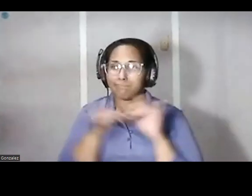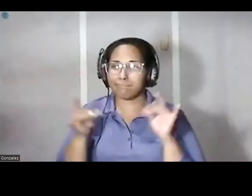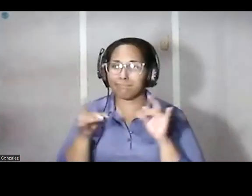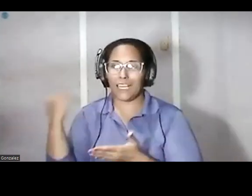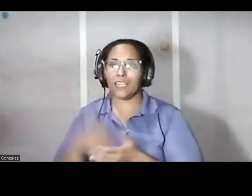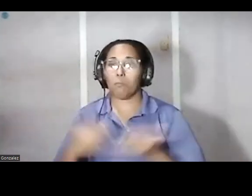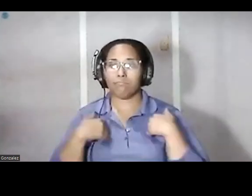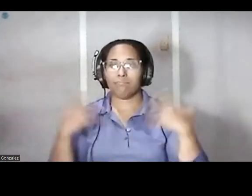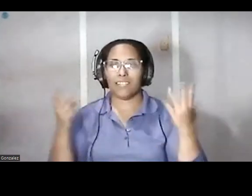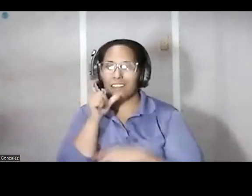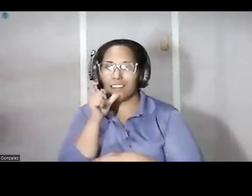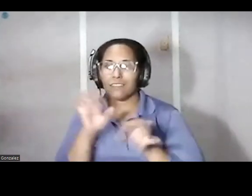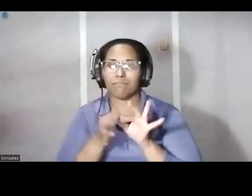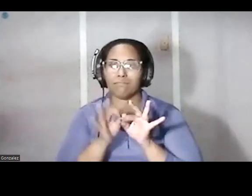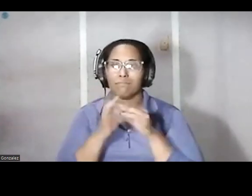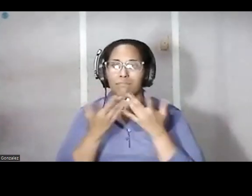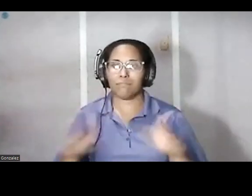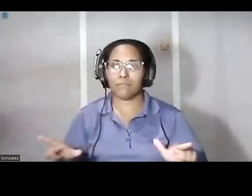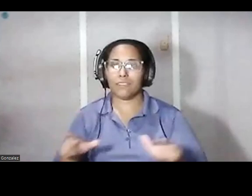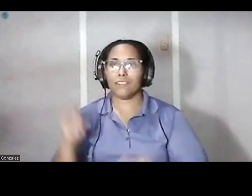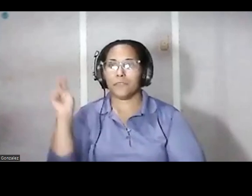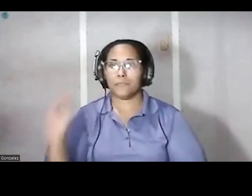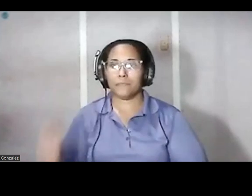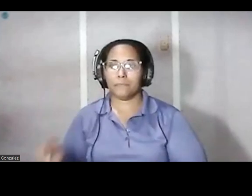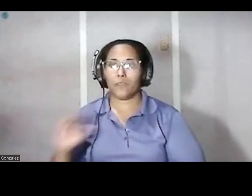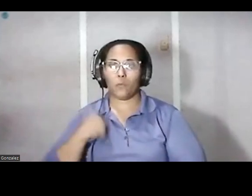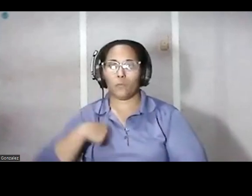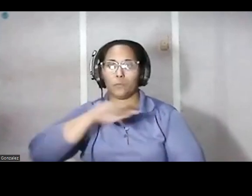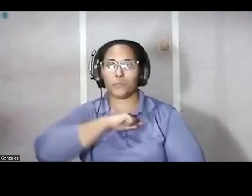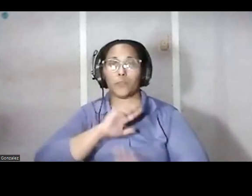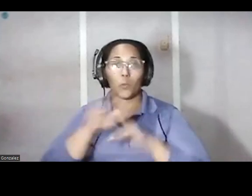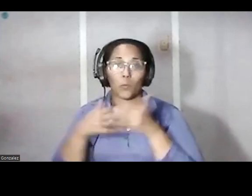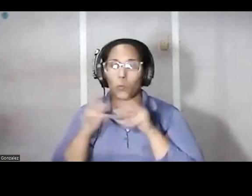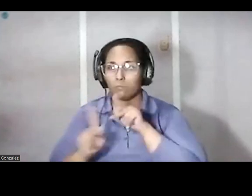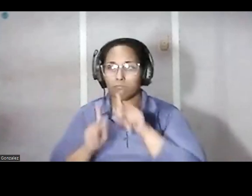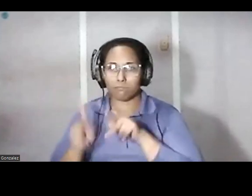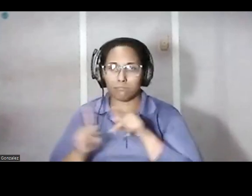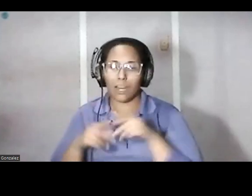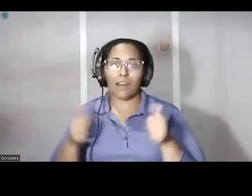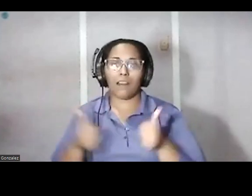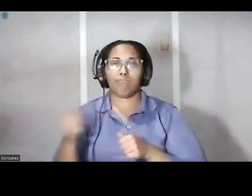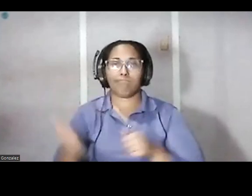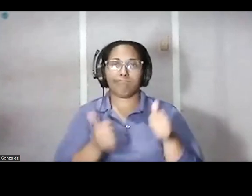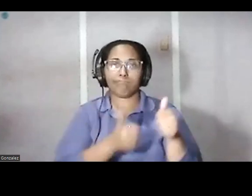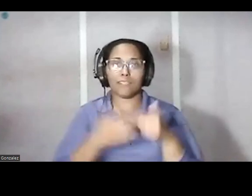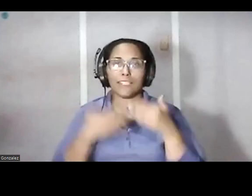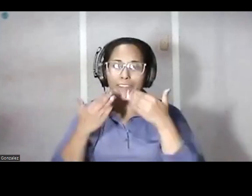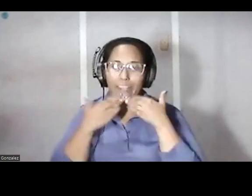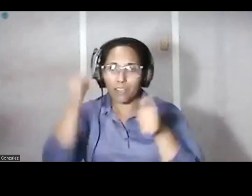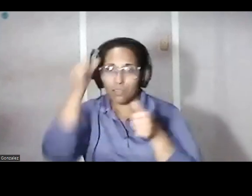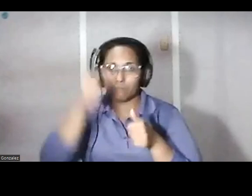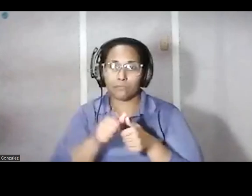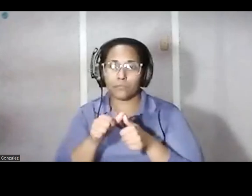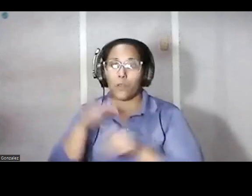el intérprete de señas en Naina con nosotros. A todas las personas que nos siguen, le damos las gracias y les recordamos que la